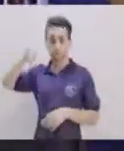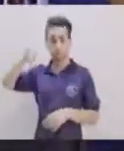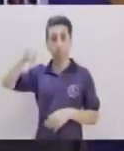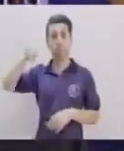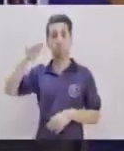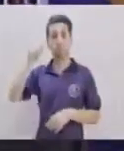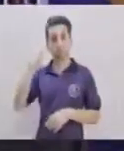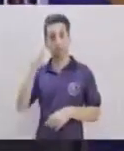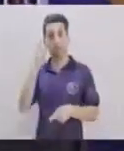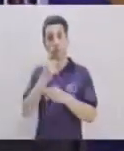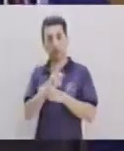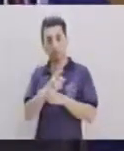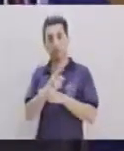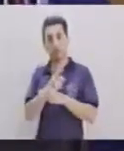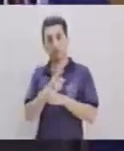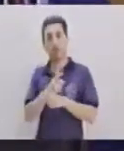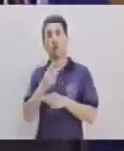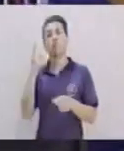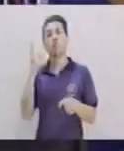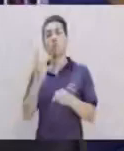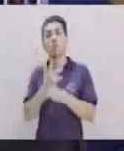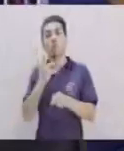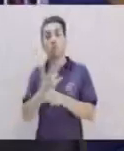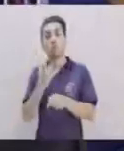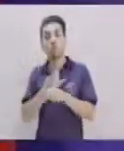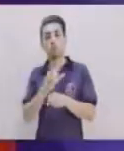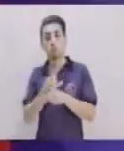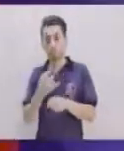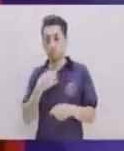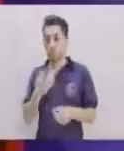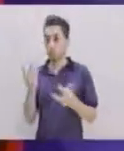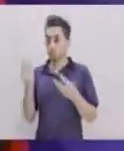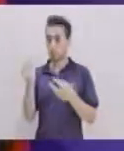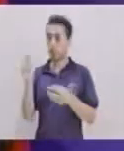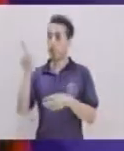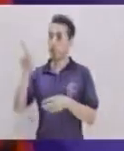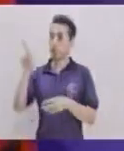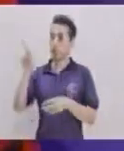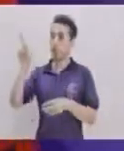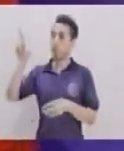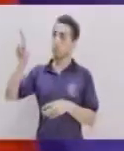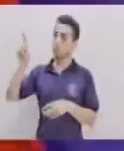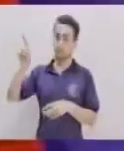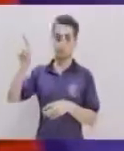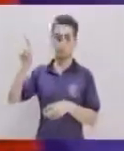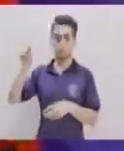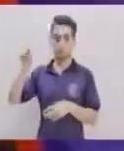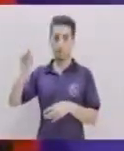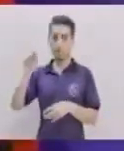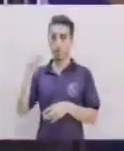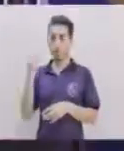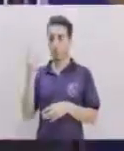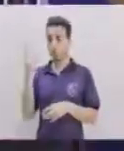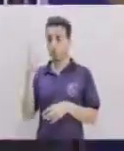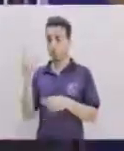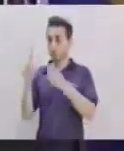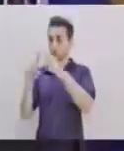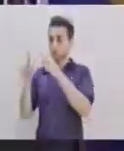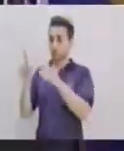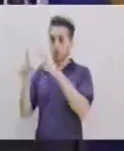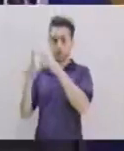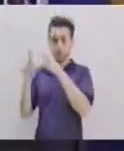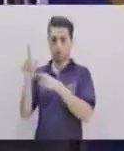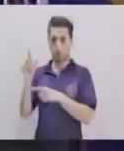de la forma adecuada, utilizando nuestros dedos, ajá, el índice, el pulgar, muy